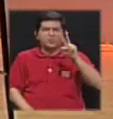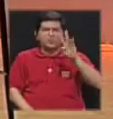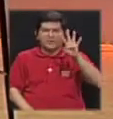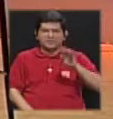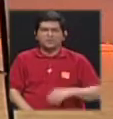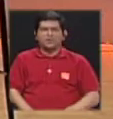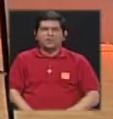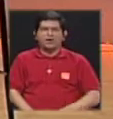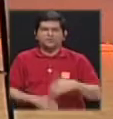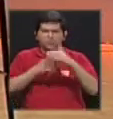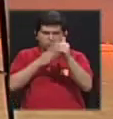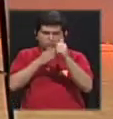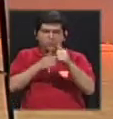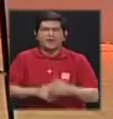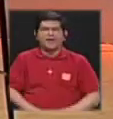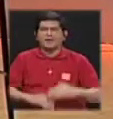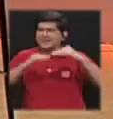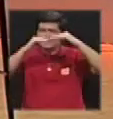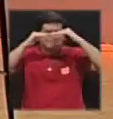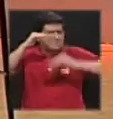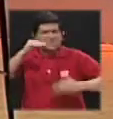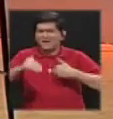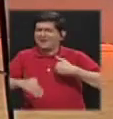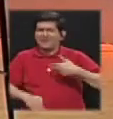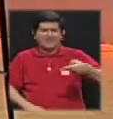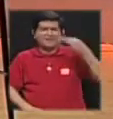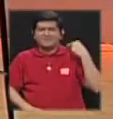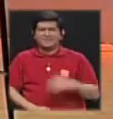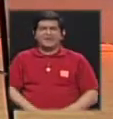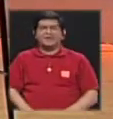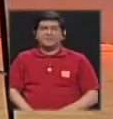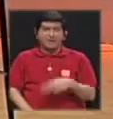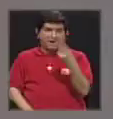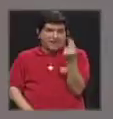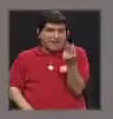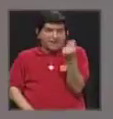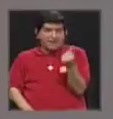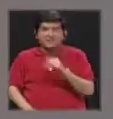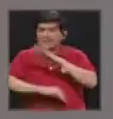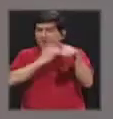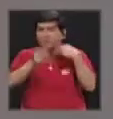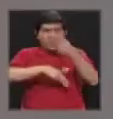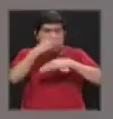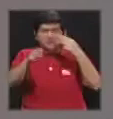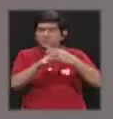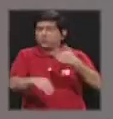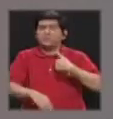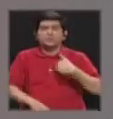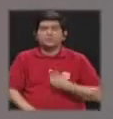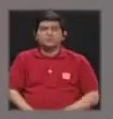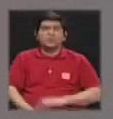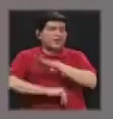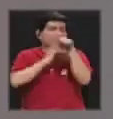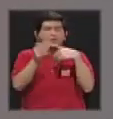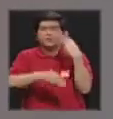Es una de las tasas más bajas que ha habido en la historia. El efectivo está por todo el mundo. Cualquier